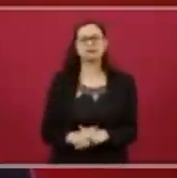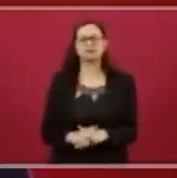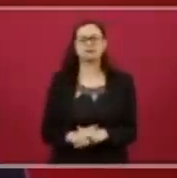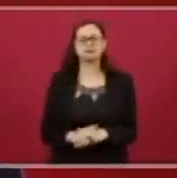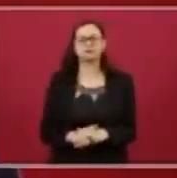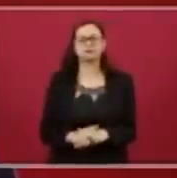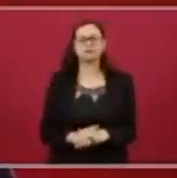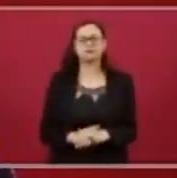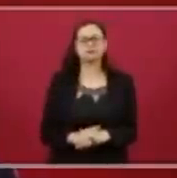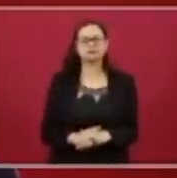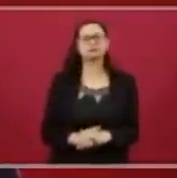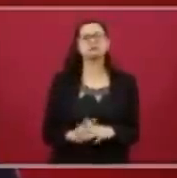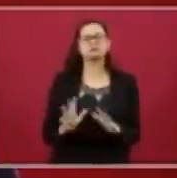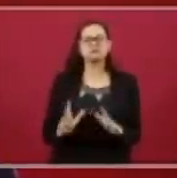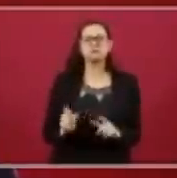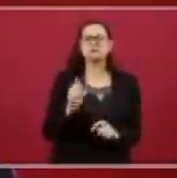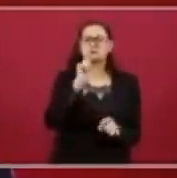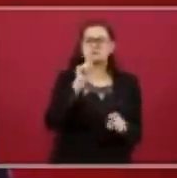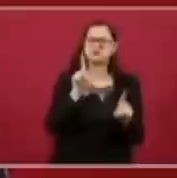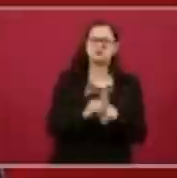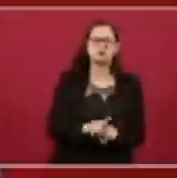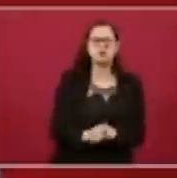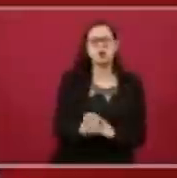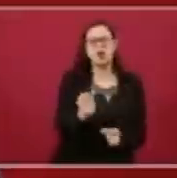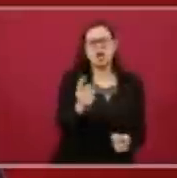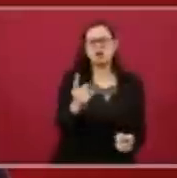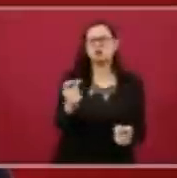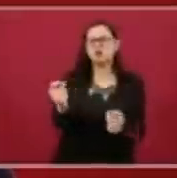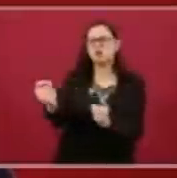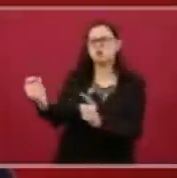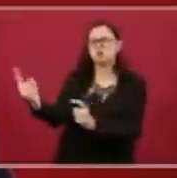y de algunos dirigentes del PRI,